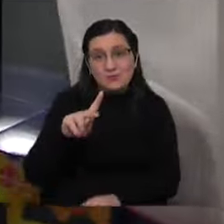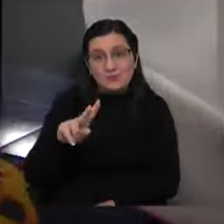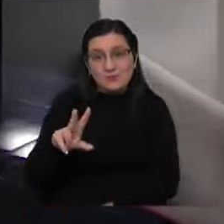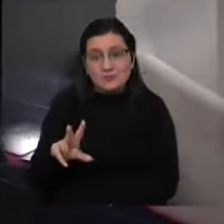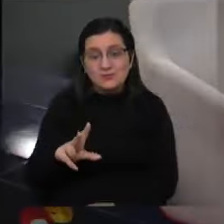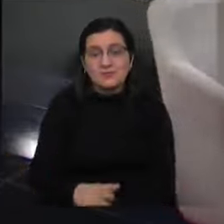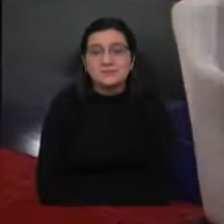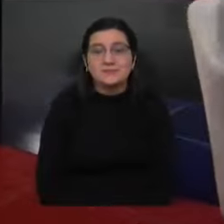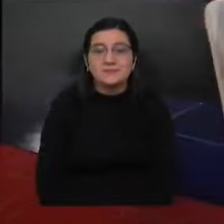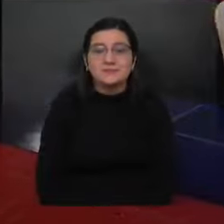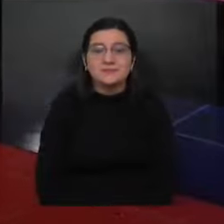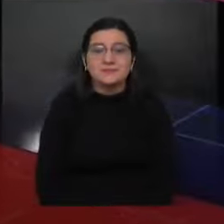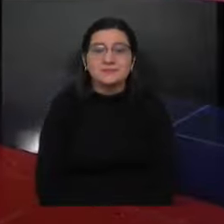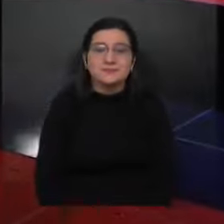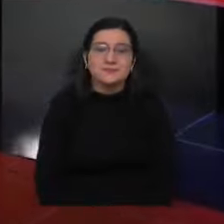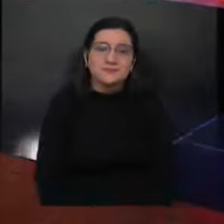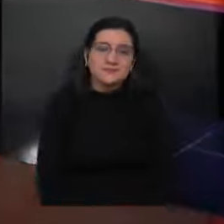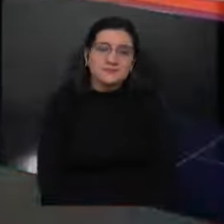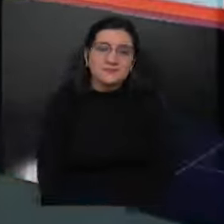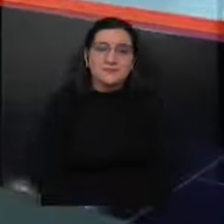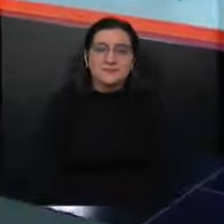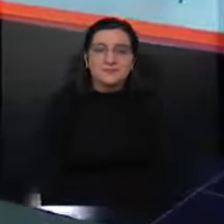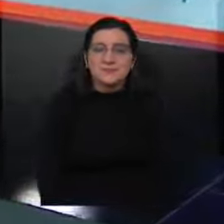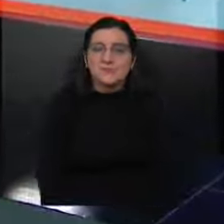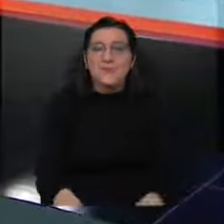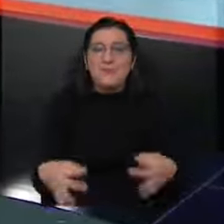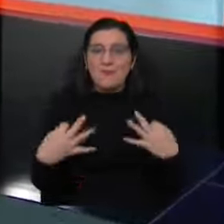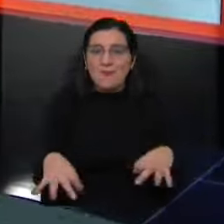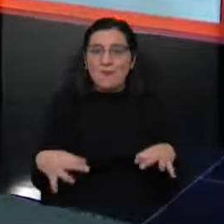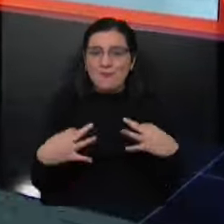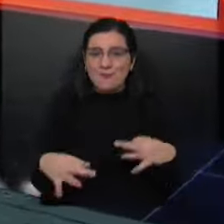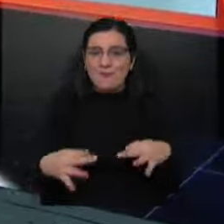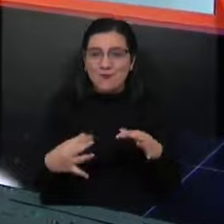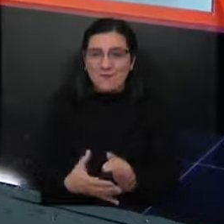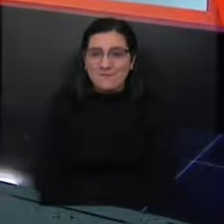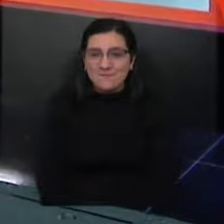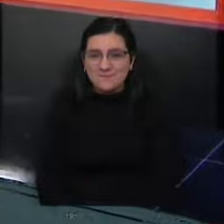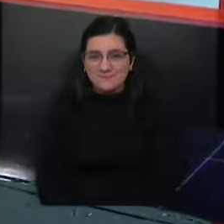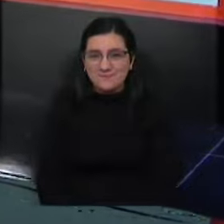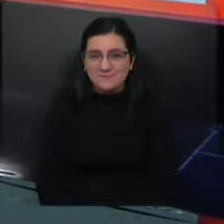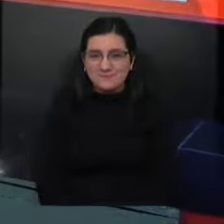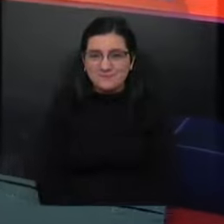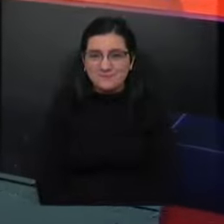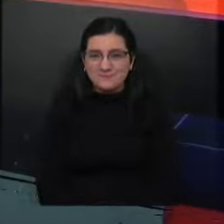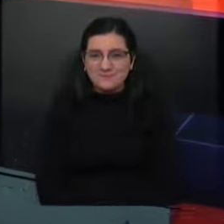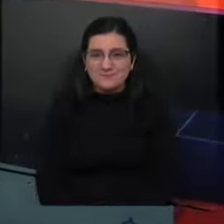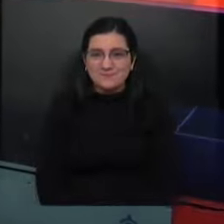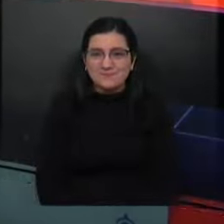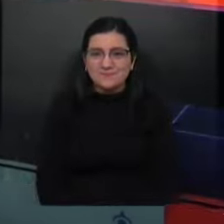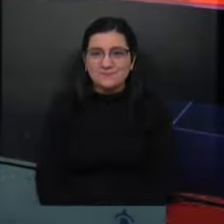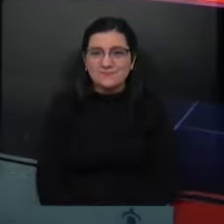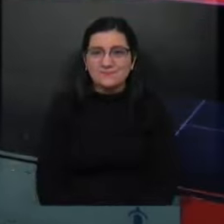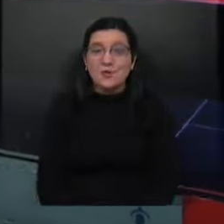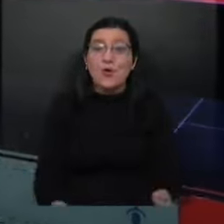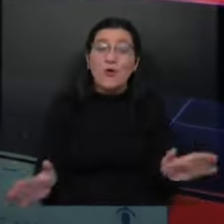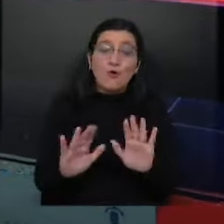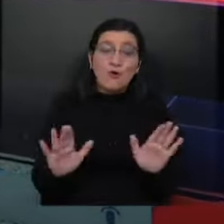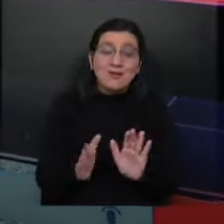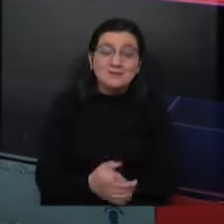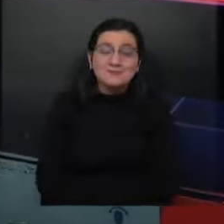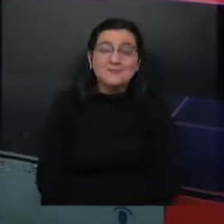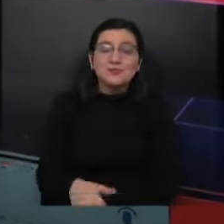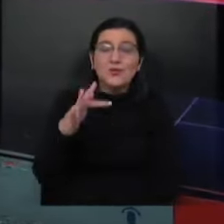2 13 correcto el final lo sé ese lo he aprendido 2 13 señoras y señores dice hola